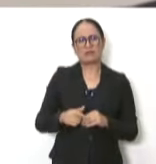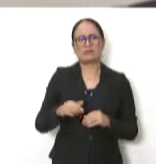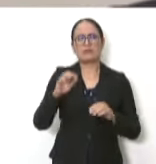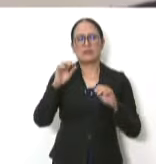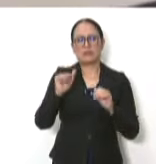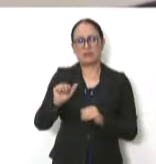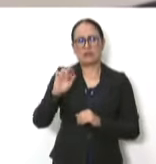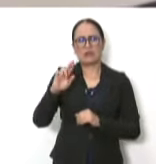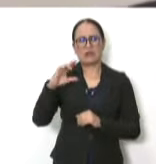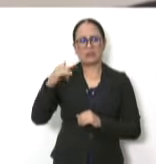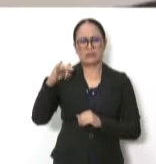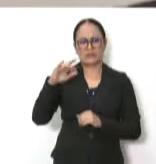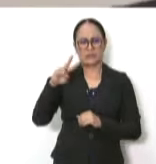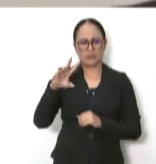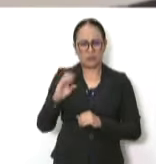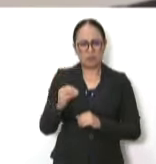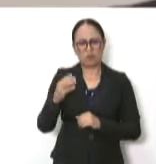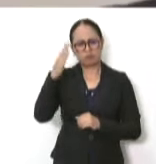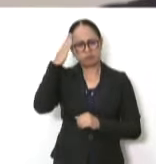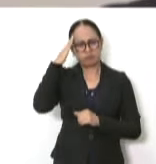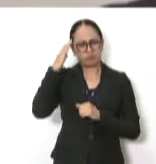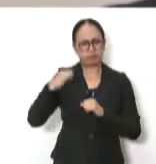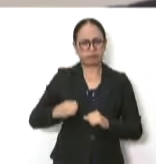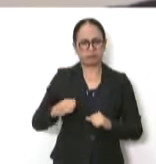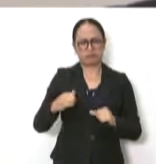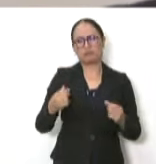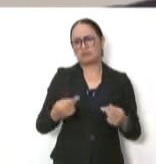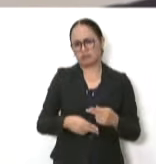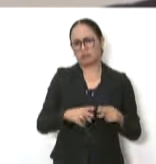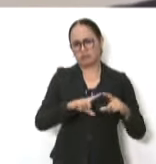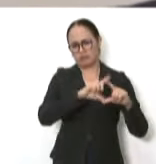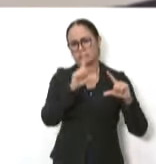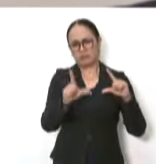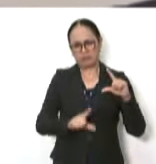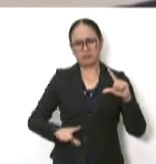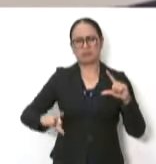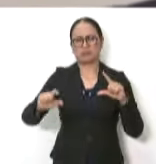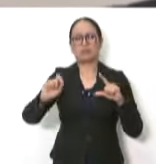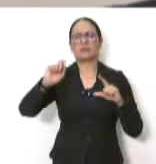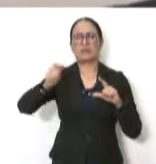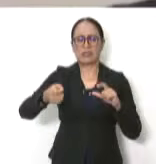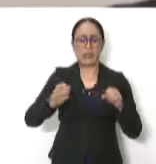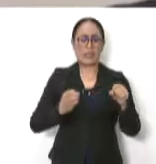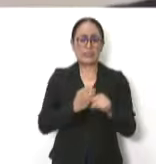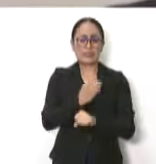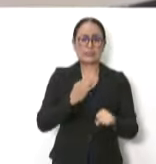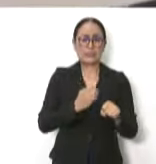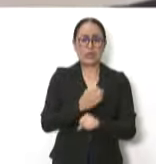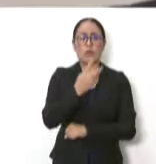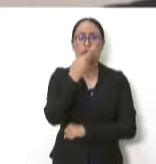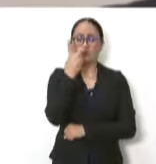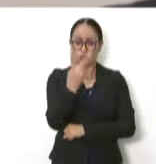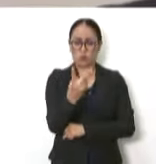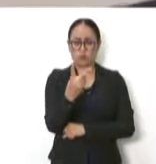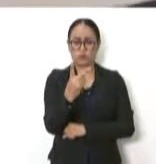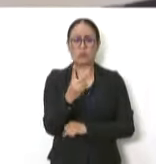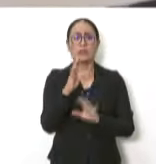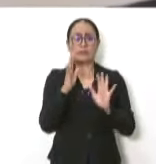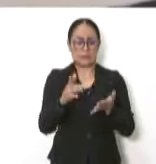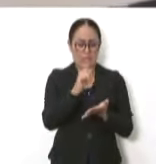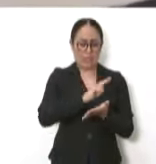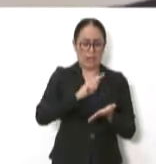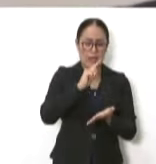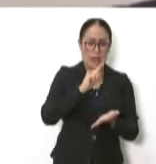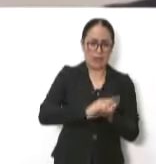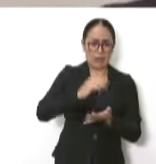también compartimos con ellos, es que tenemos 12 estados que ya han armonizado sus leyes con la Ley